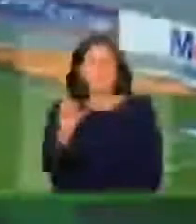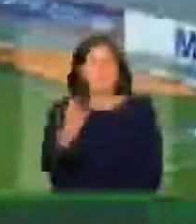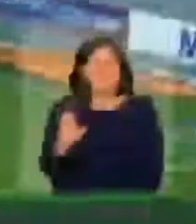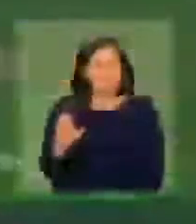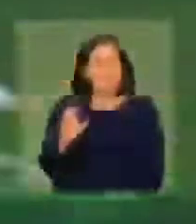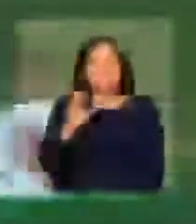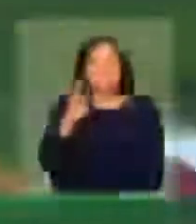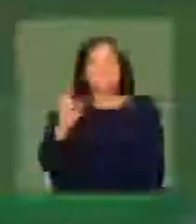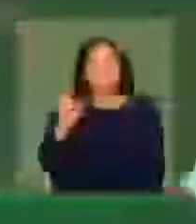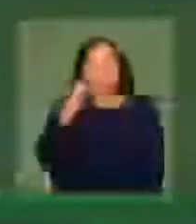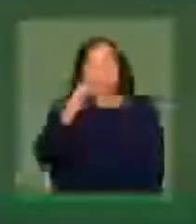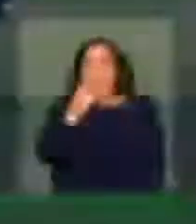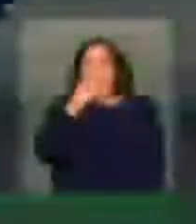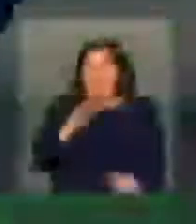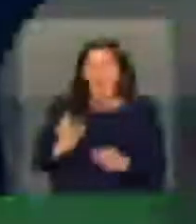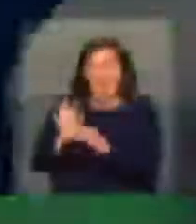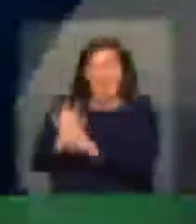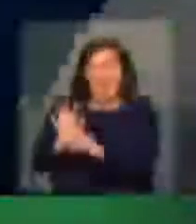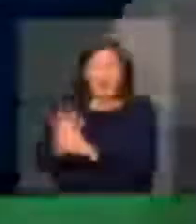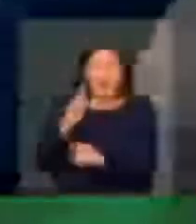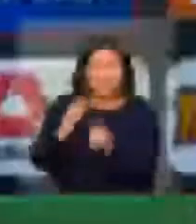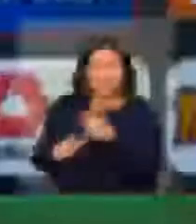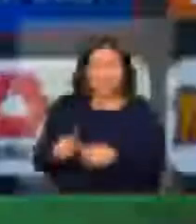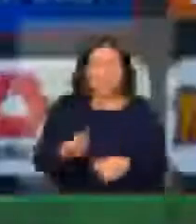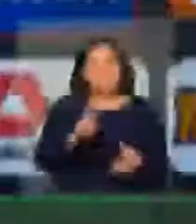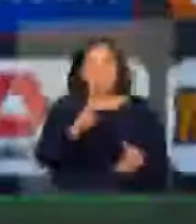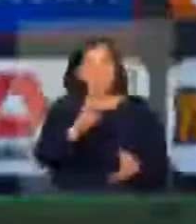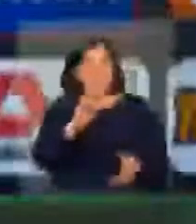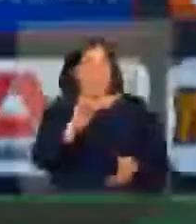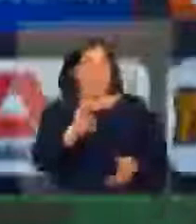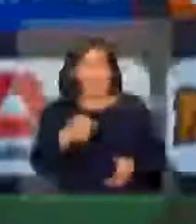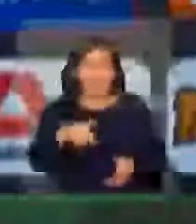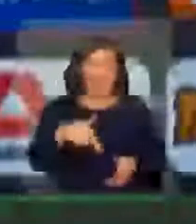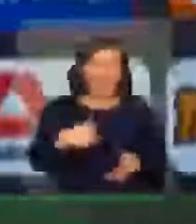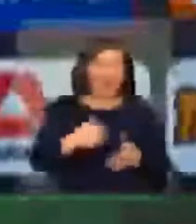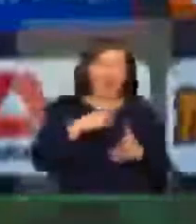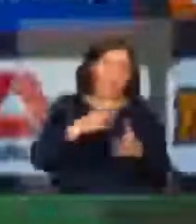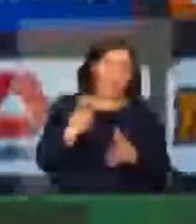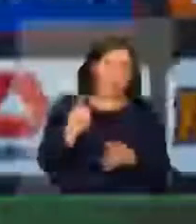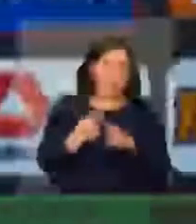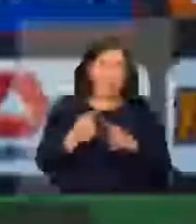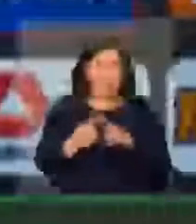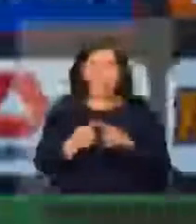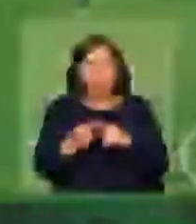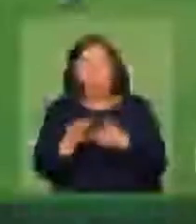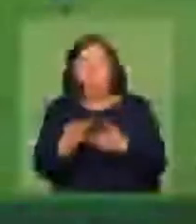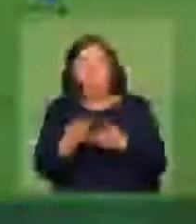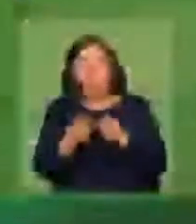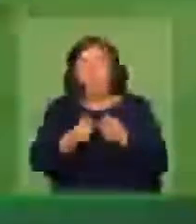mejoró mucho la contención por ese sector, donde Viña estaba sentido desde hacía unos minutos, por eso fue